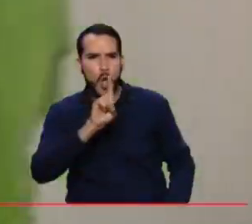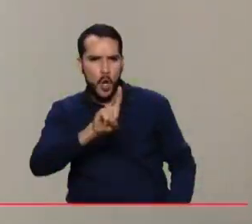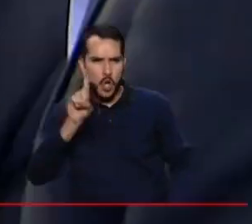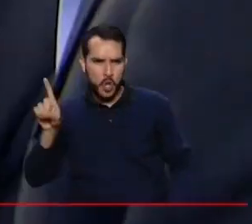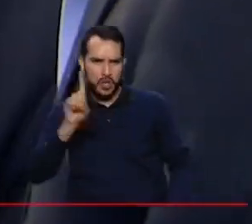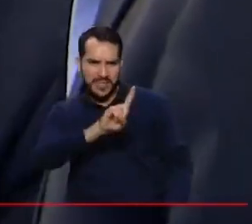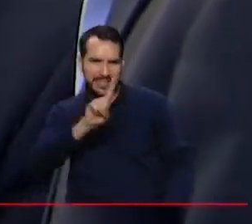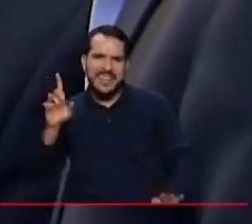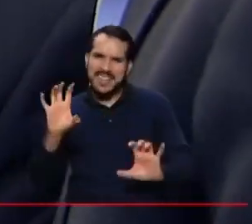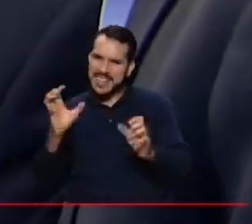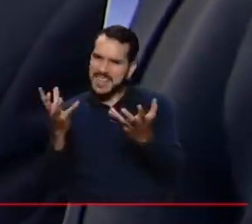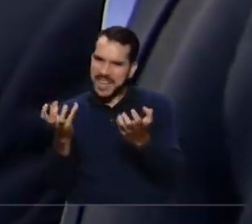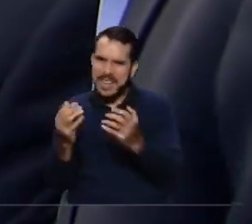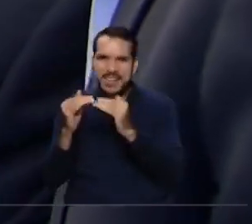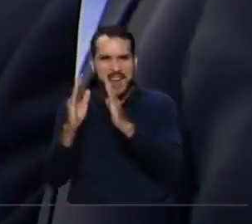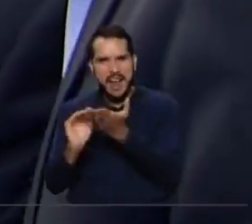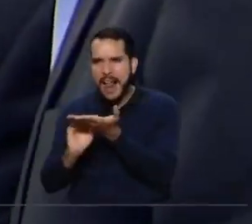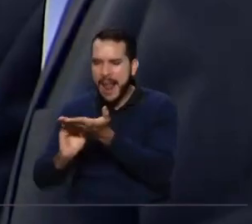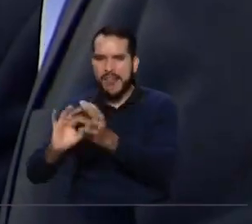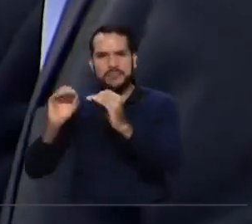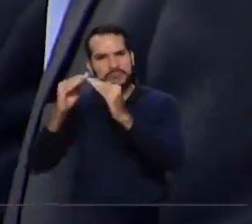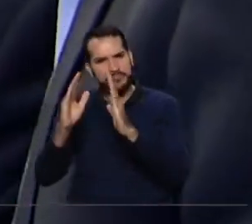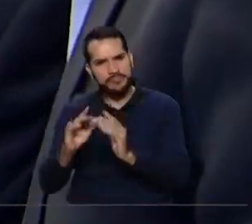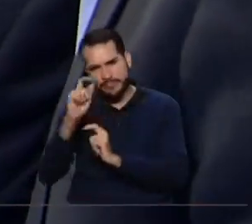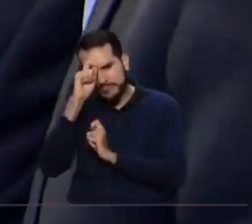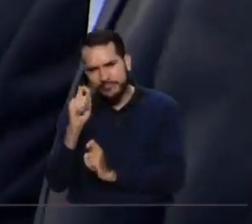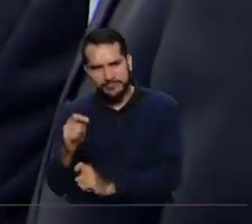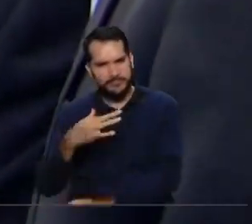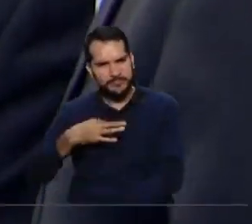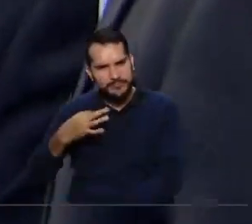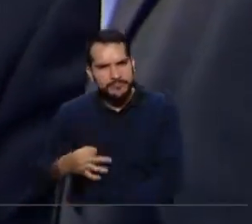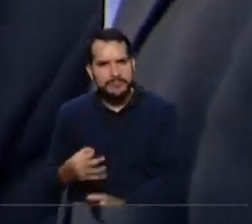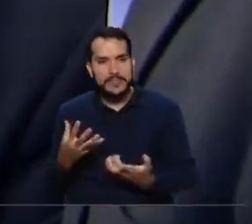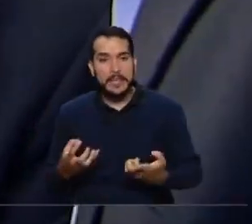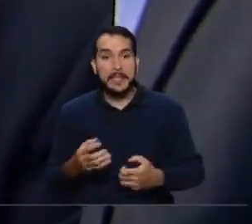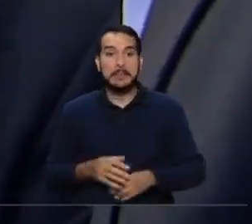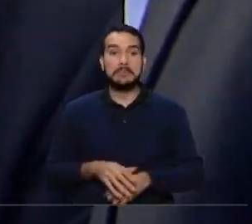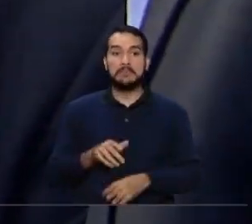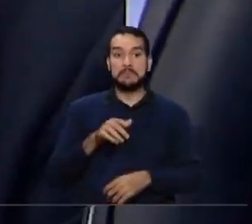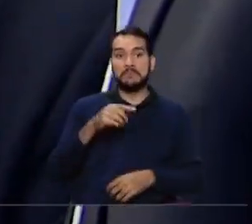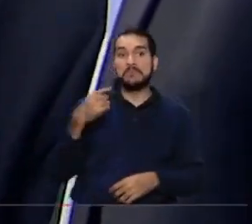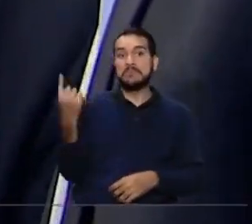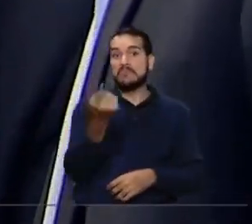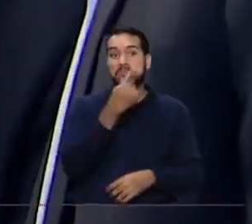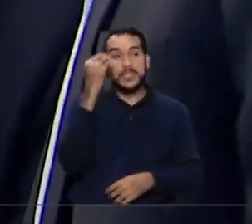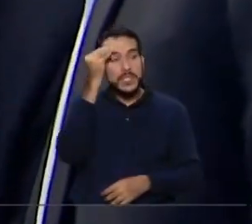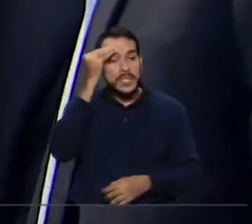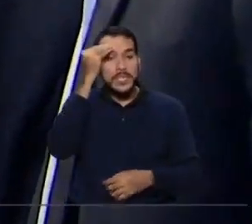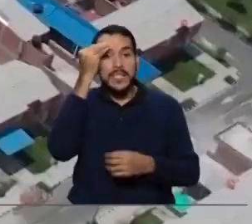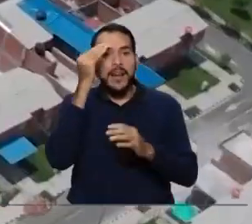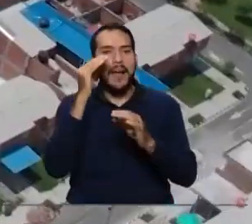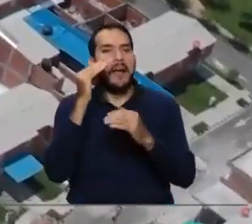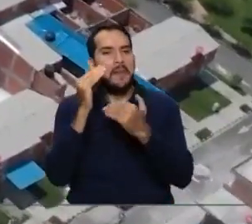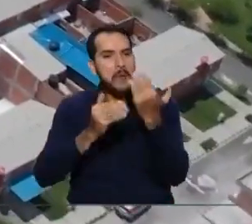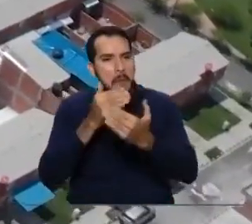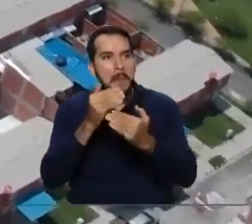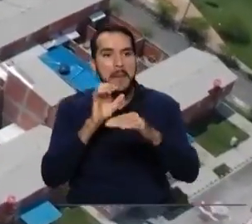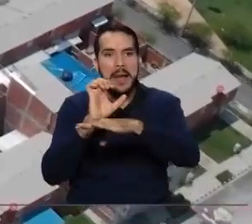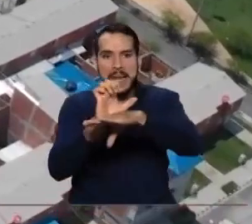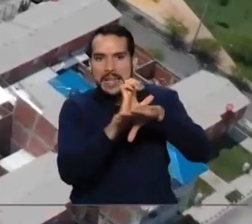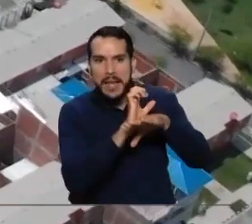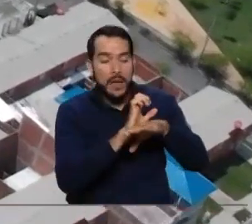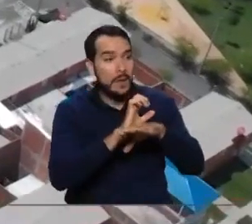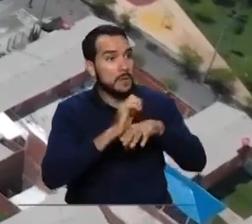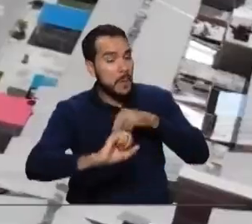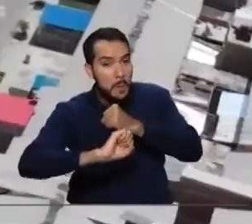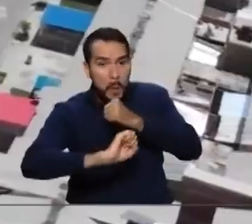tengan una vivienda digna. El sueño tiene mayores posibilidades en la medida en que diversas entidades se suman al esfuerzo de ayudar a las familias a